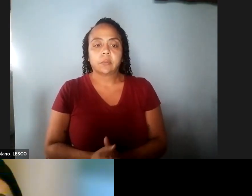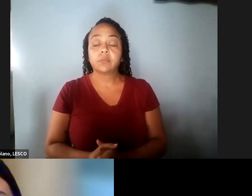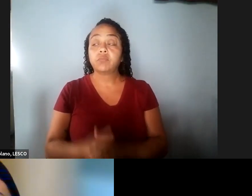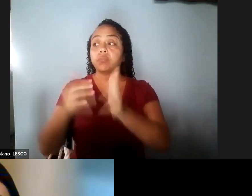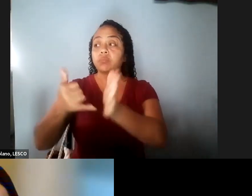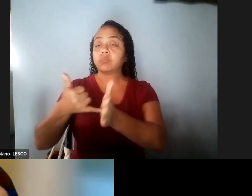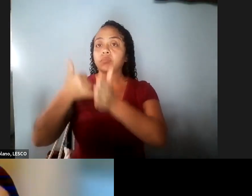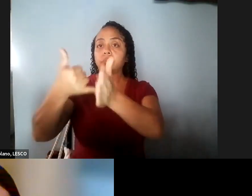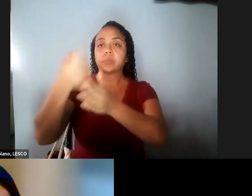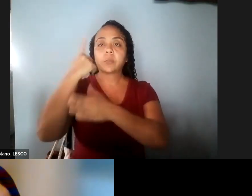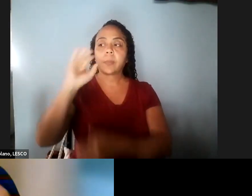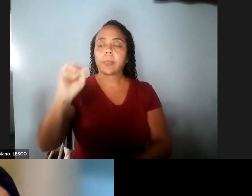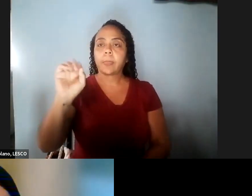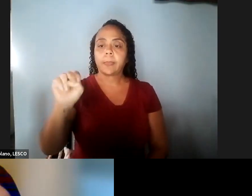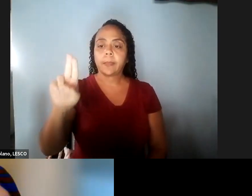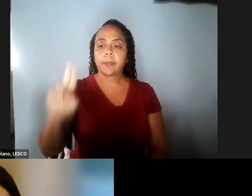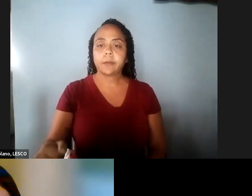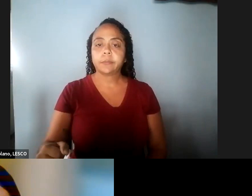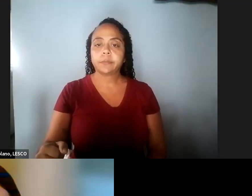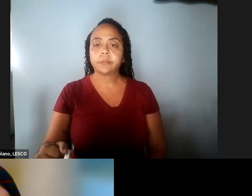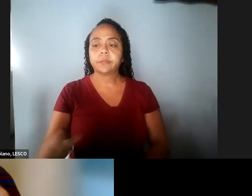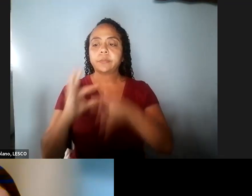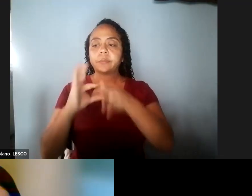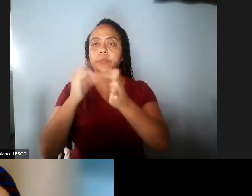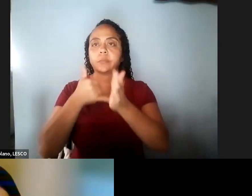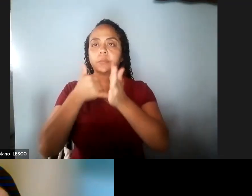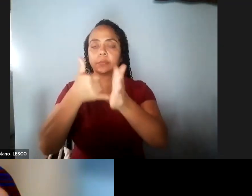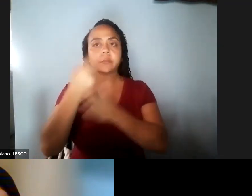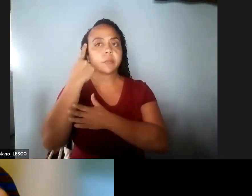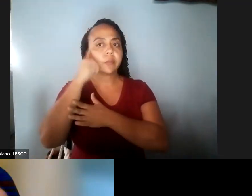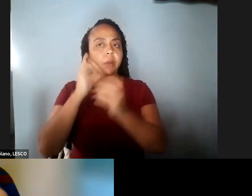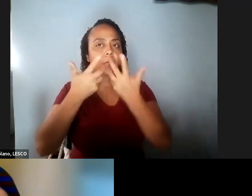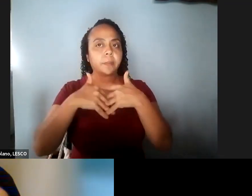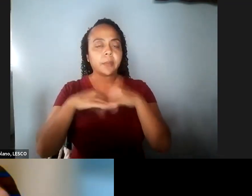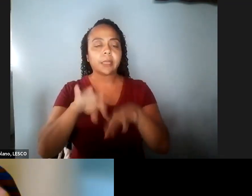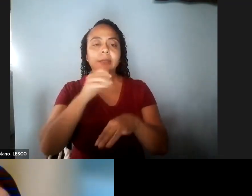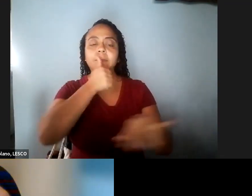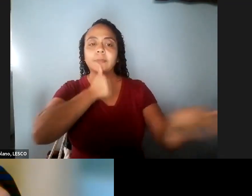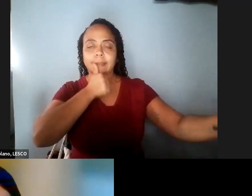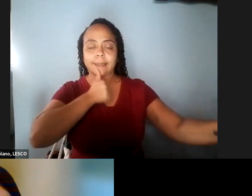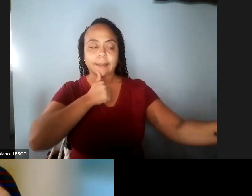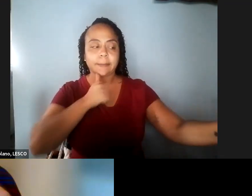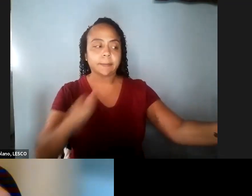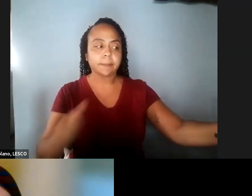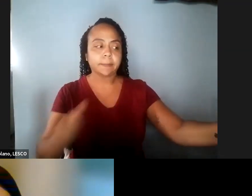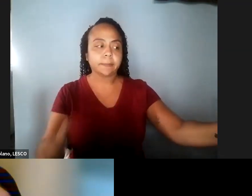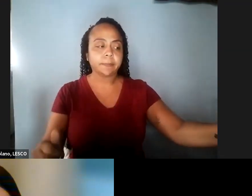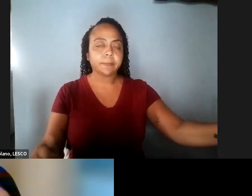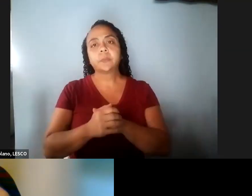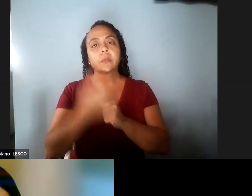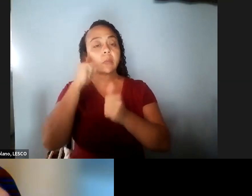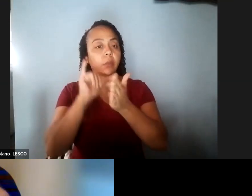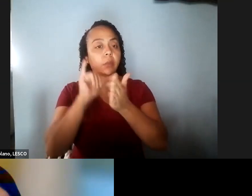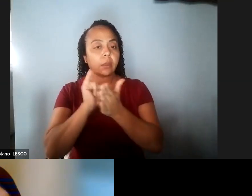naciones unidas sobre el premio por empresas recibe interés como tal en vista de esto y